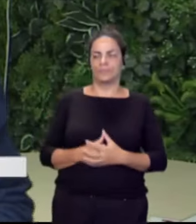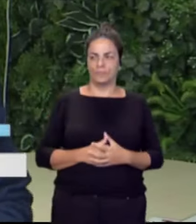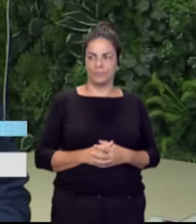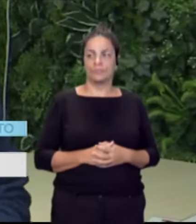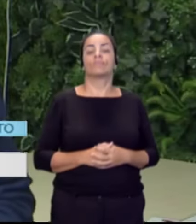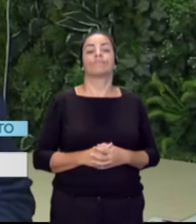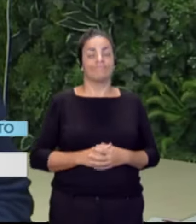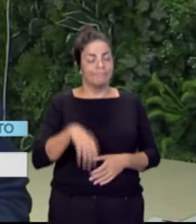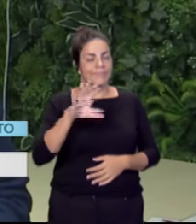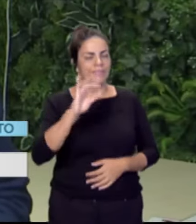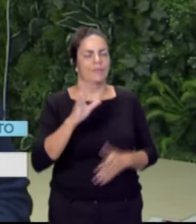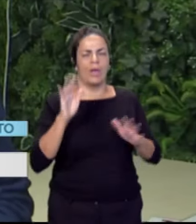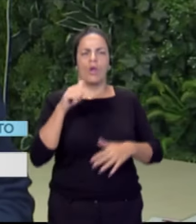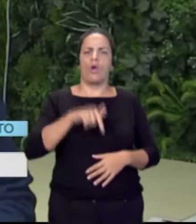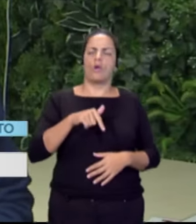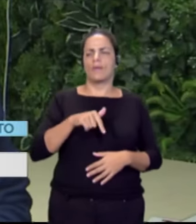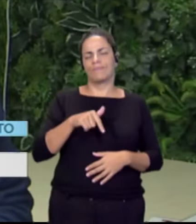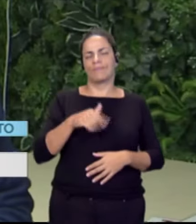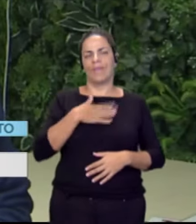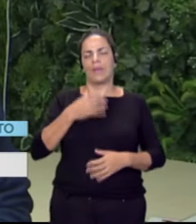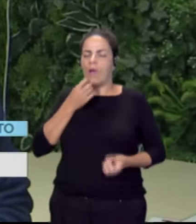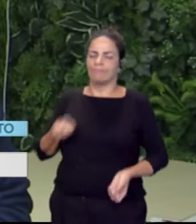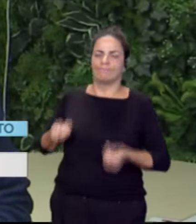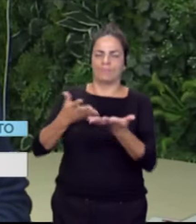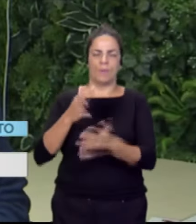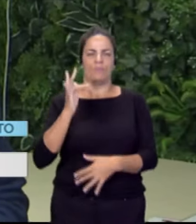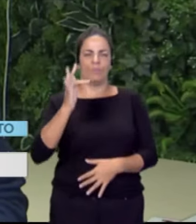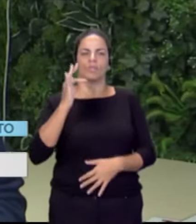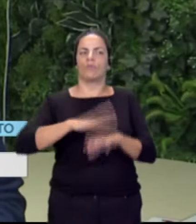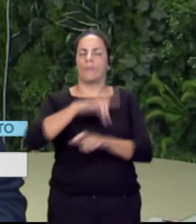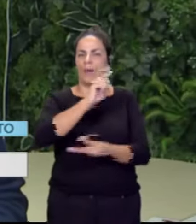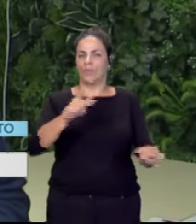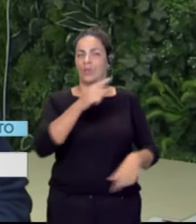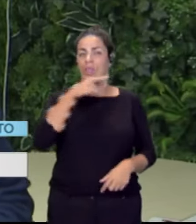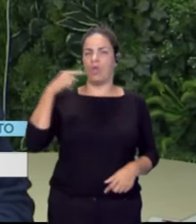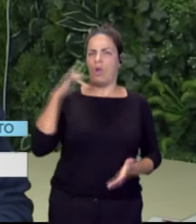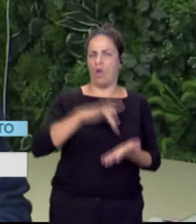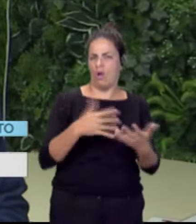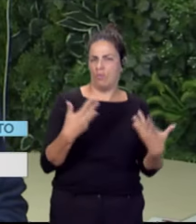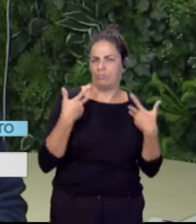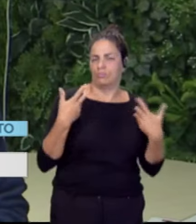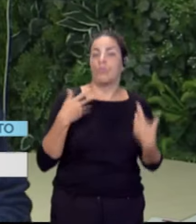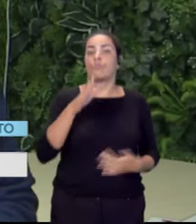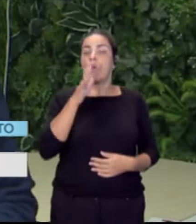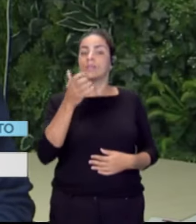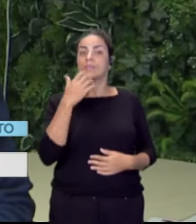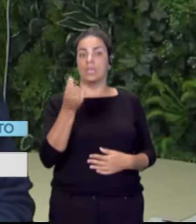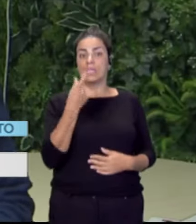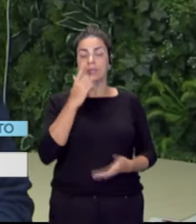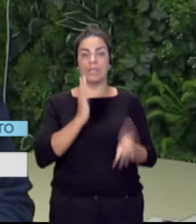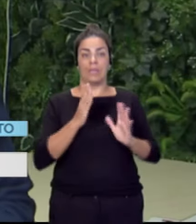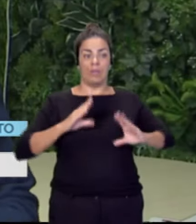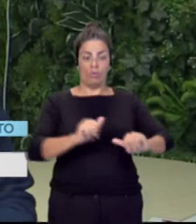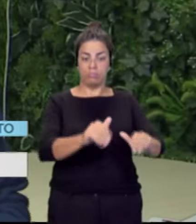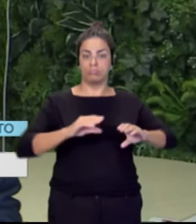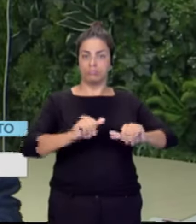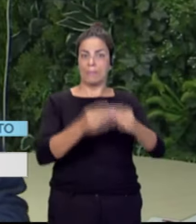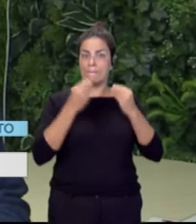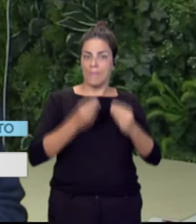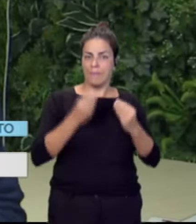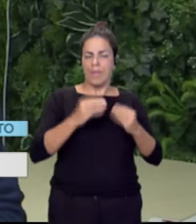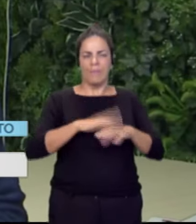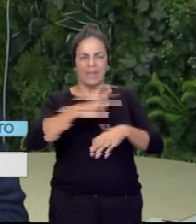Sí, pero hoy vamos a aportar un poco de luz a las personas que sufren dolor, porque con un buen tratamiento fisioterapéutico que busque el